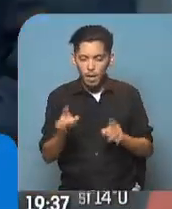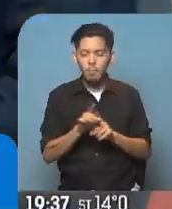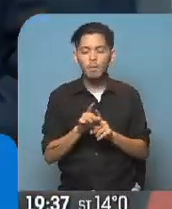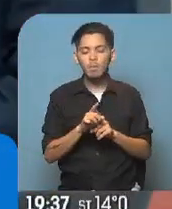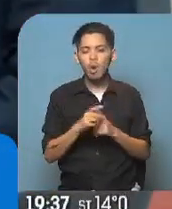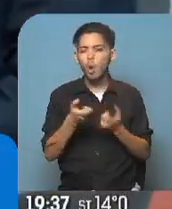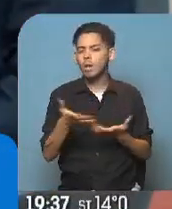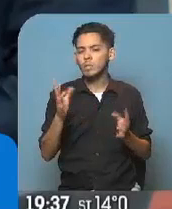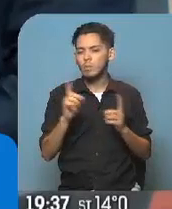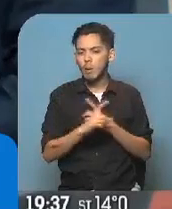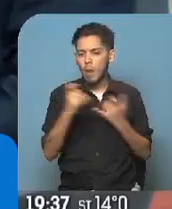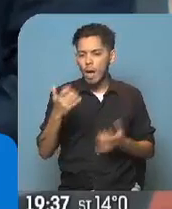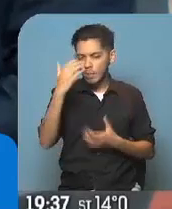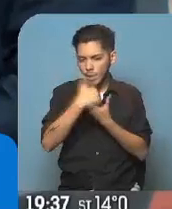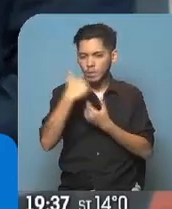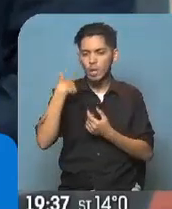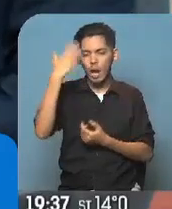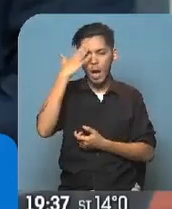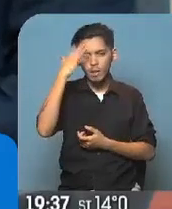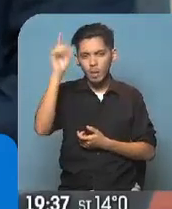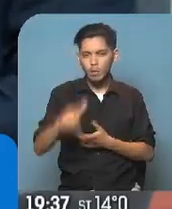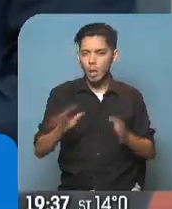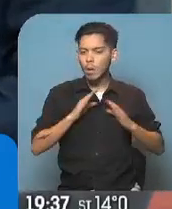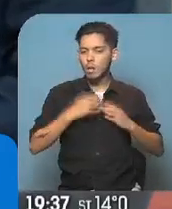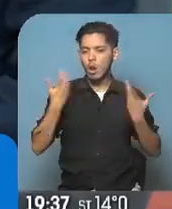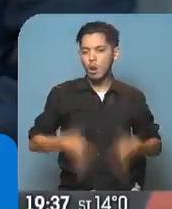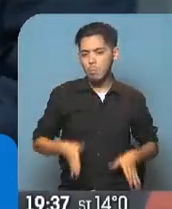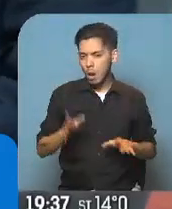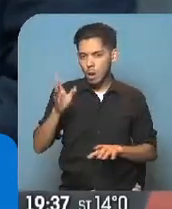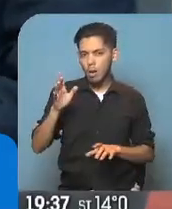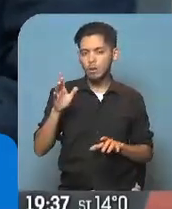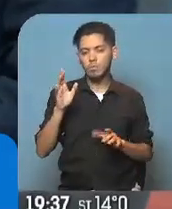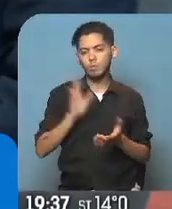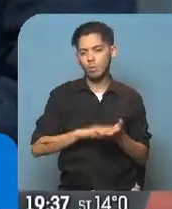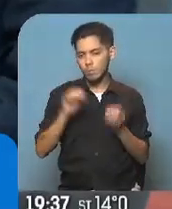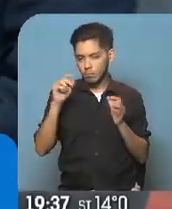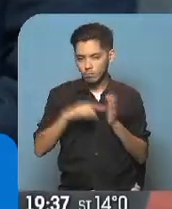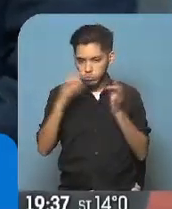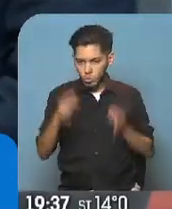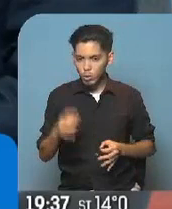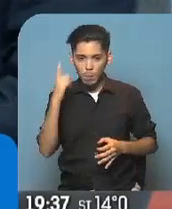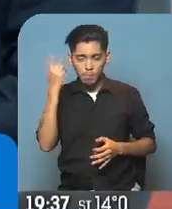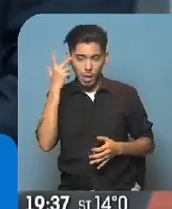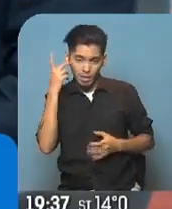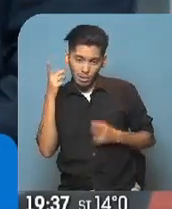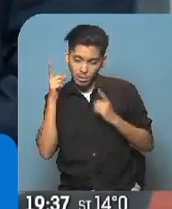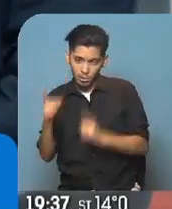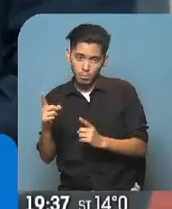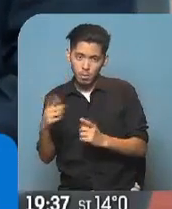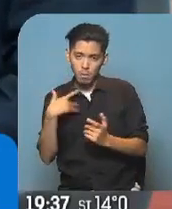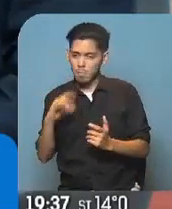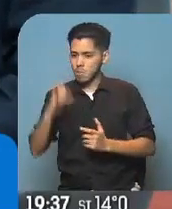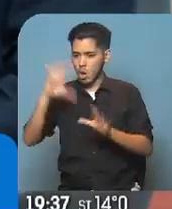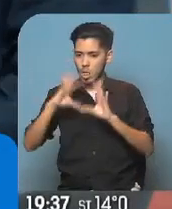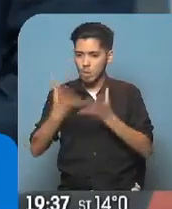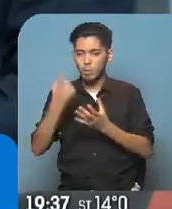cabeza de un futbolista de alto rendimiento de un deportista en general de alto rendimiento pero en este caso puntual de messi al que muchos lo llamamos el mejor